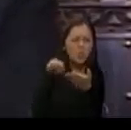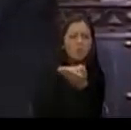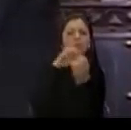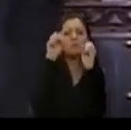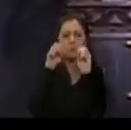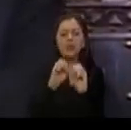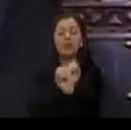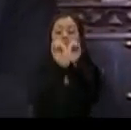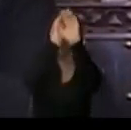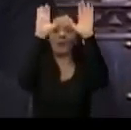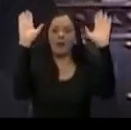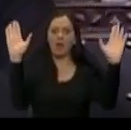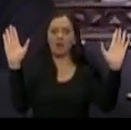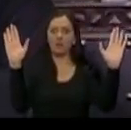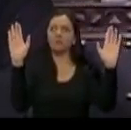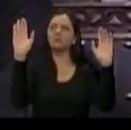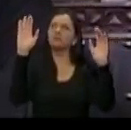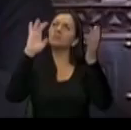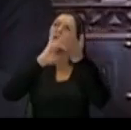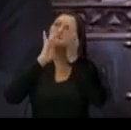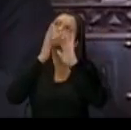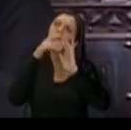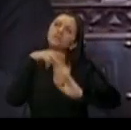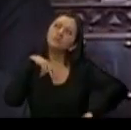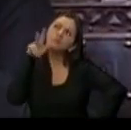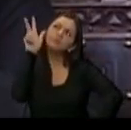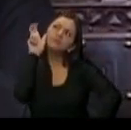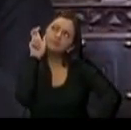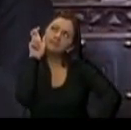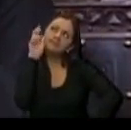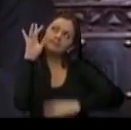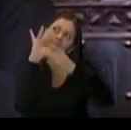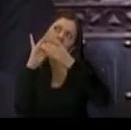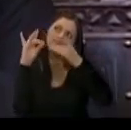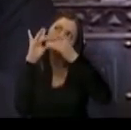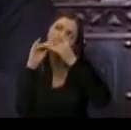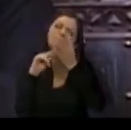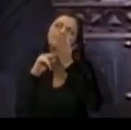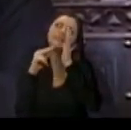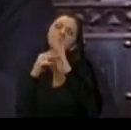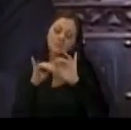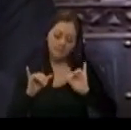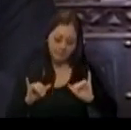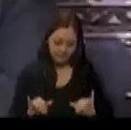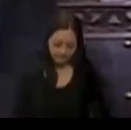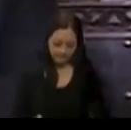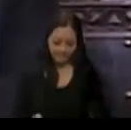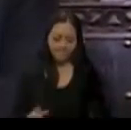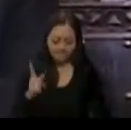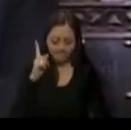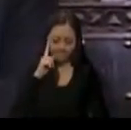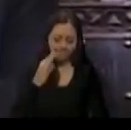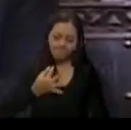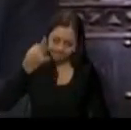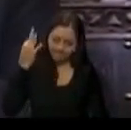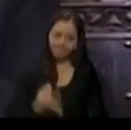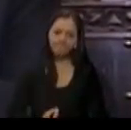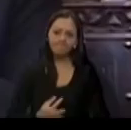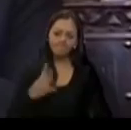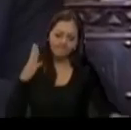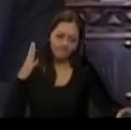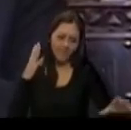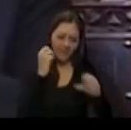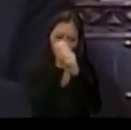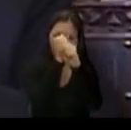de Dios, que damos cada uno de nosotros. Si seguimos a Cristo, estamos abandonando las